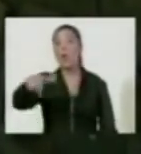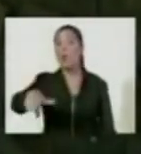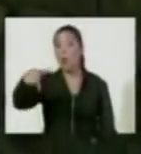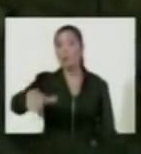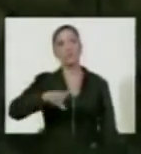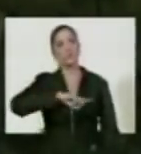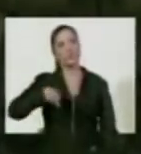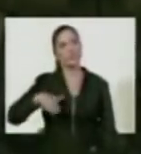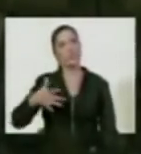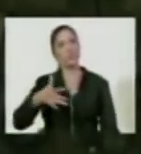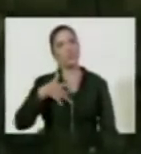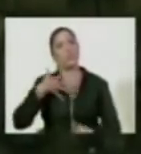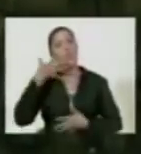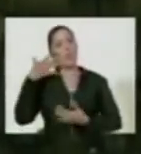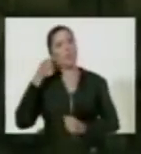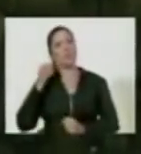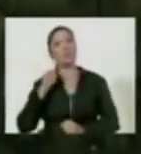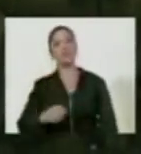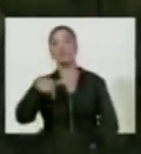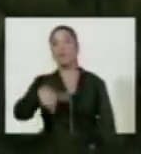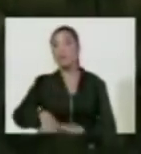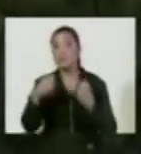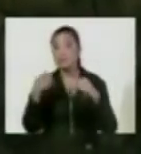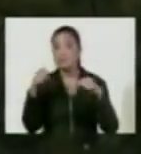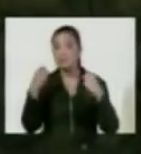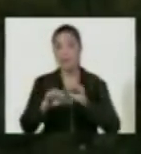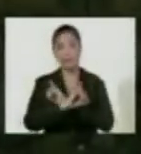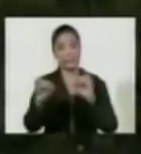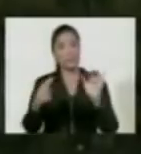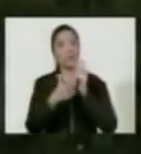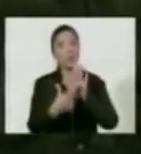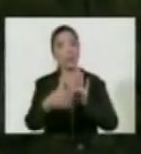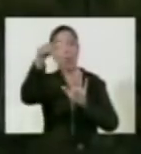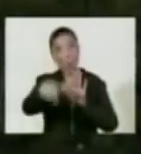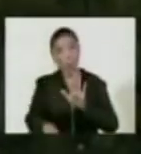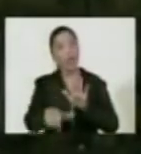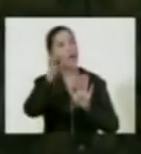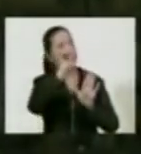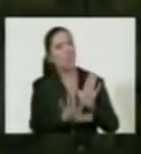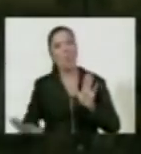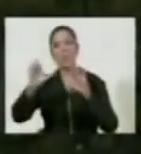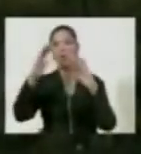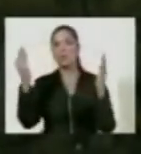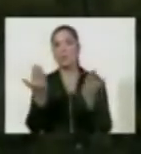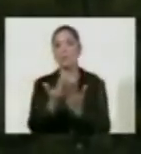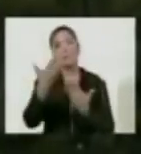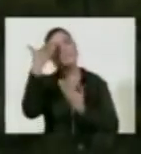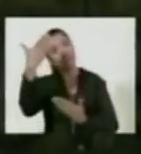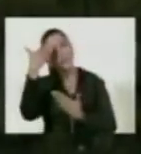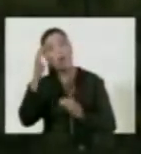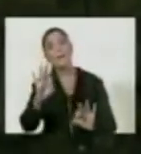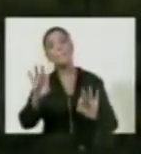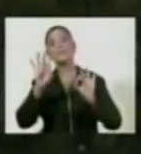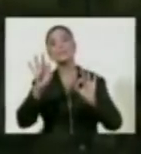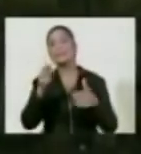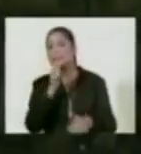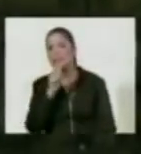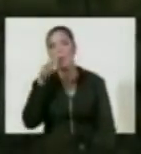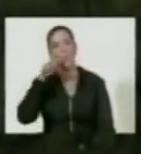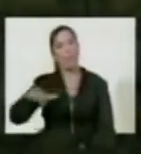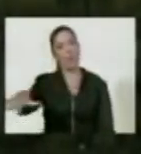sentimos orgullosos de este ejercicio que se ha demostrado el día de hoy a todo el mundo, y saludar de manera muy especial al pueblo